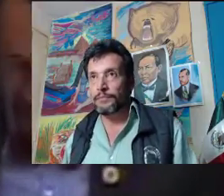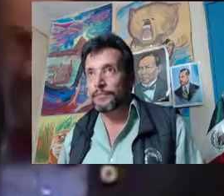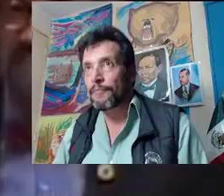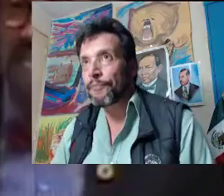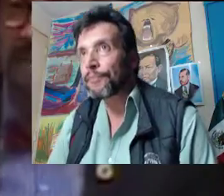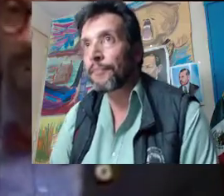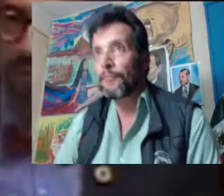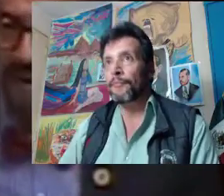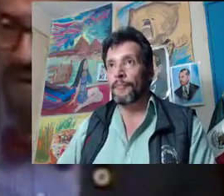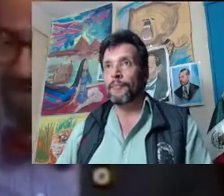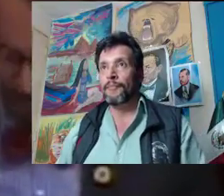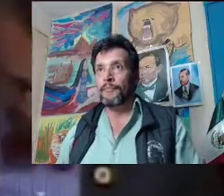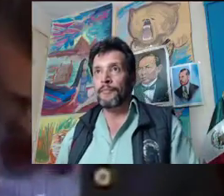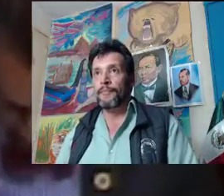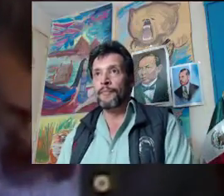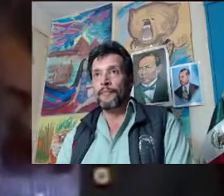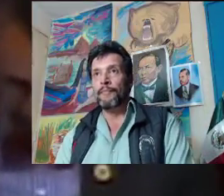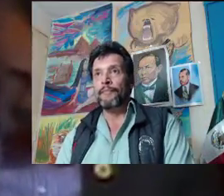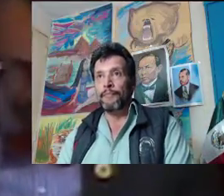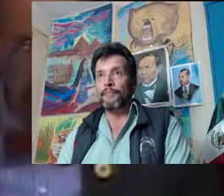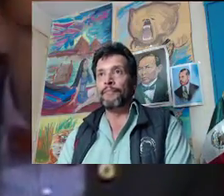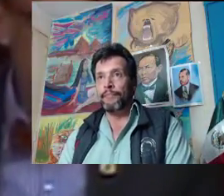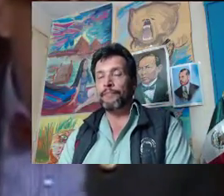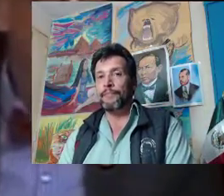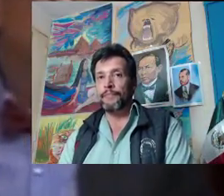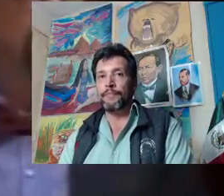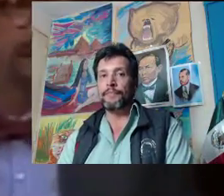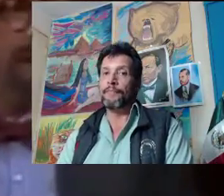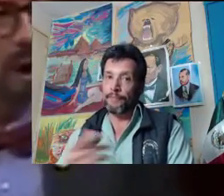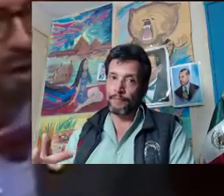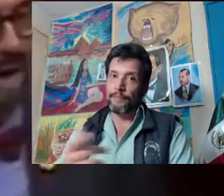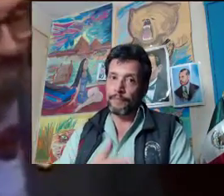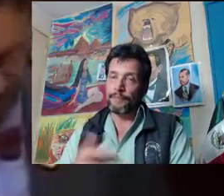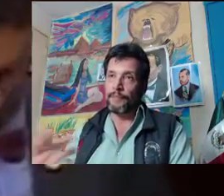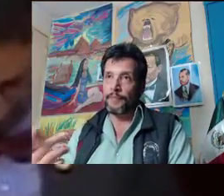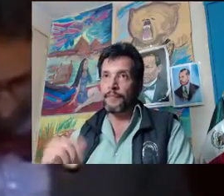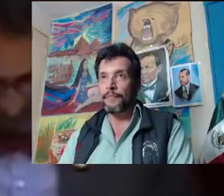ayudar sin importar la trinchera. Pero